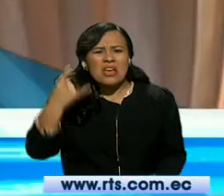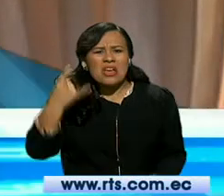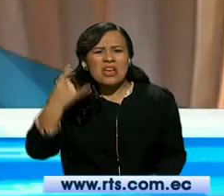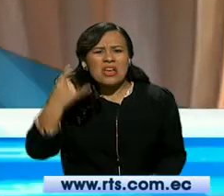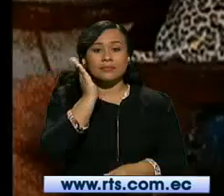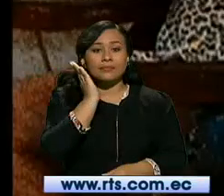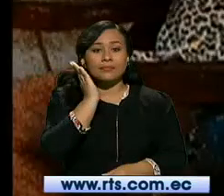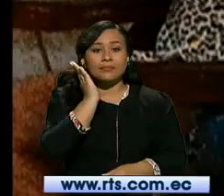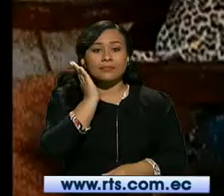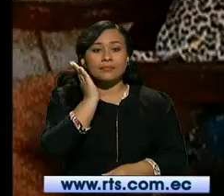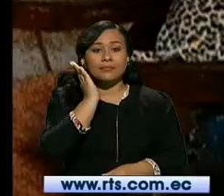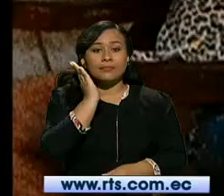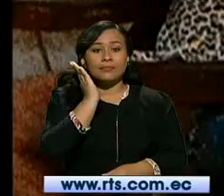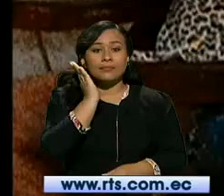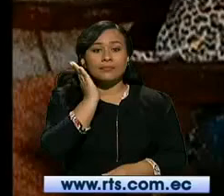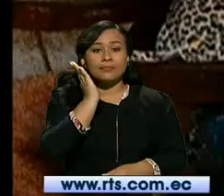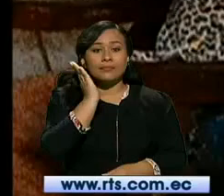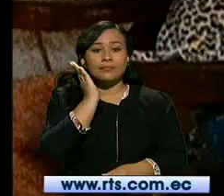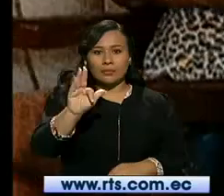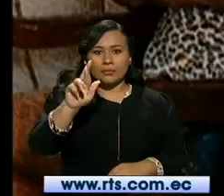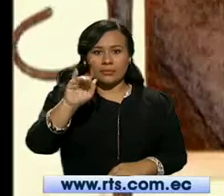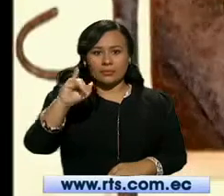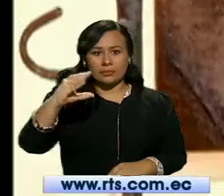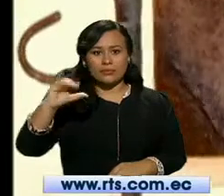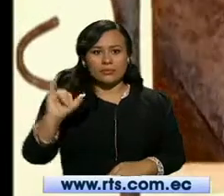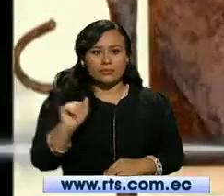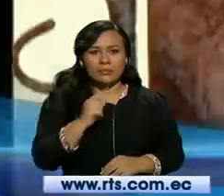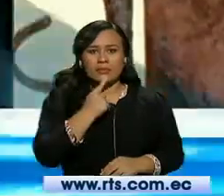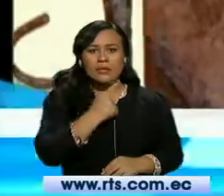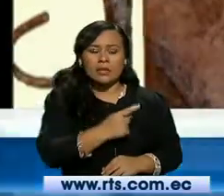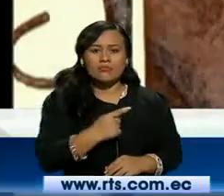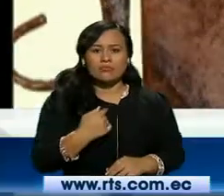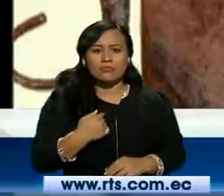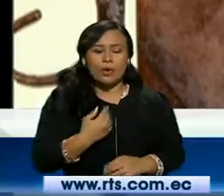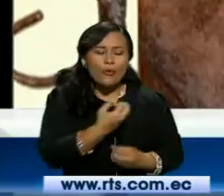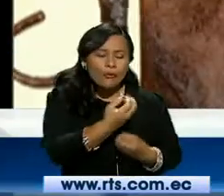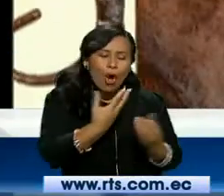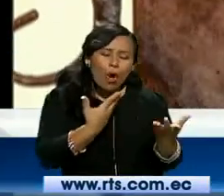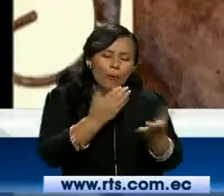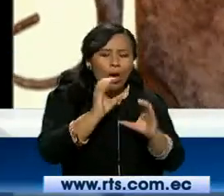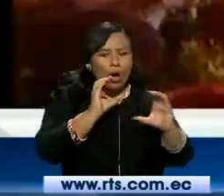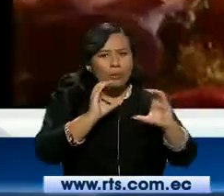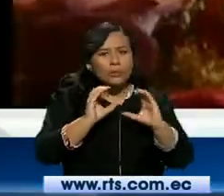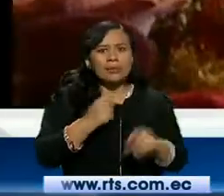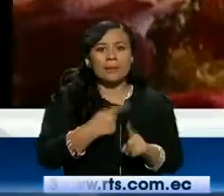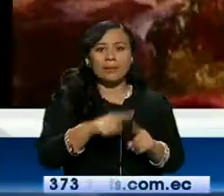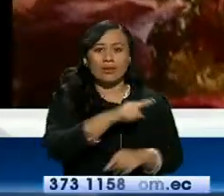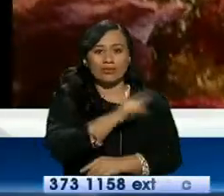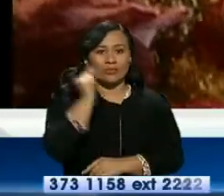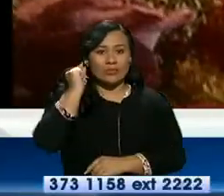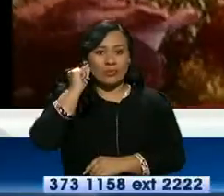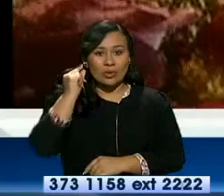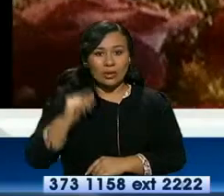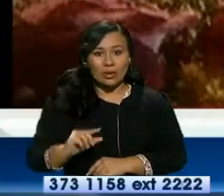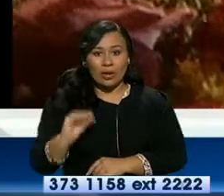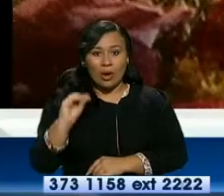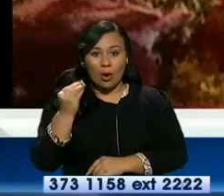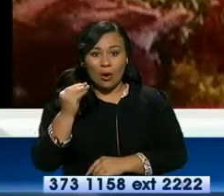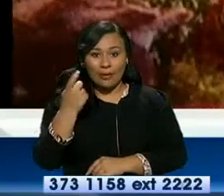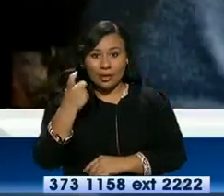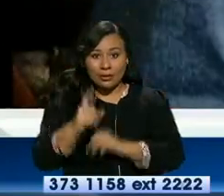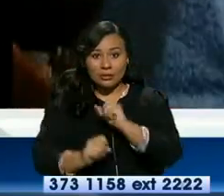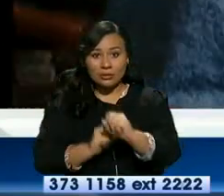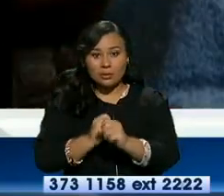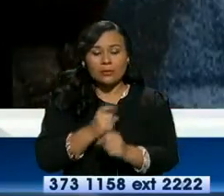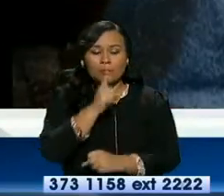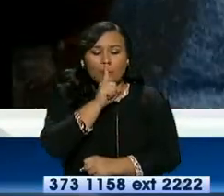señor Samaniego conversó sobre el tema, pero indica que no le contó todo. La progenitora de la alumna de 11 años que falleció ese